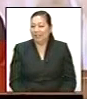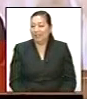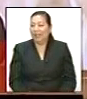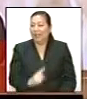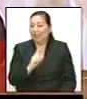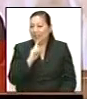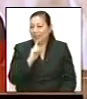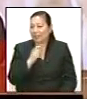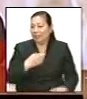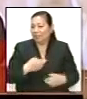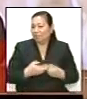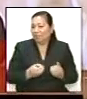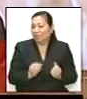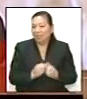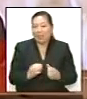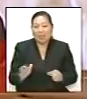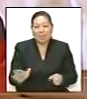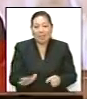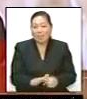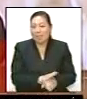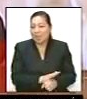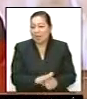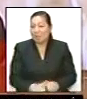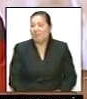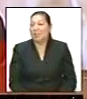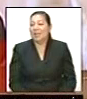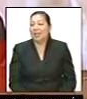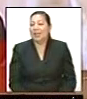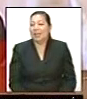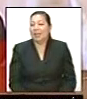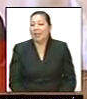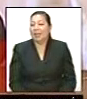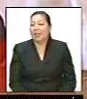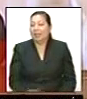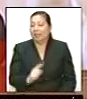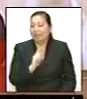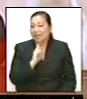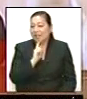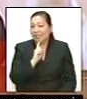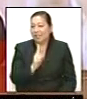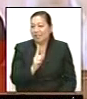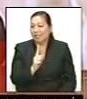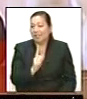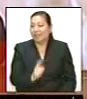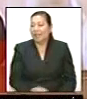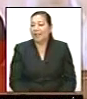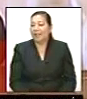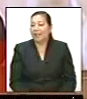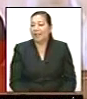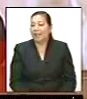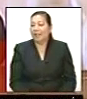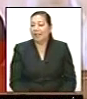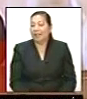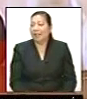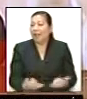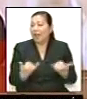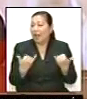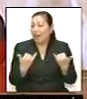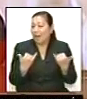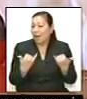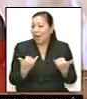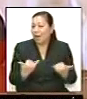es un proceso que es complejo, la creación del fondo es complejo, está estructurado. En este